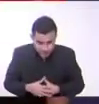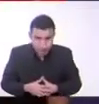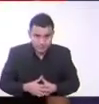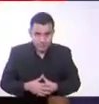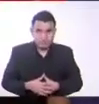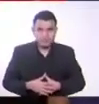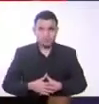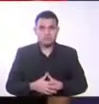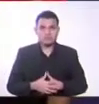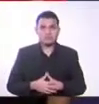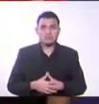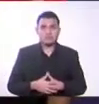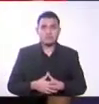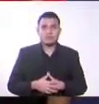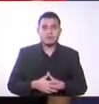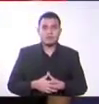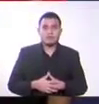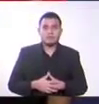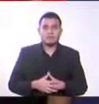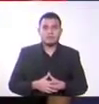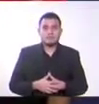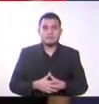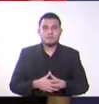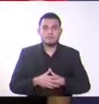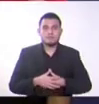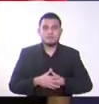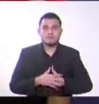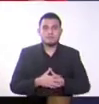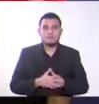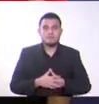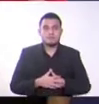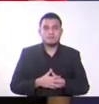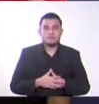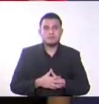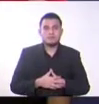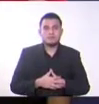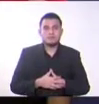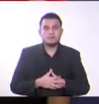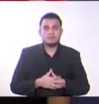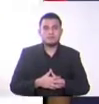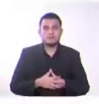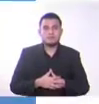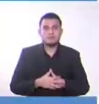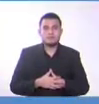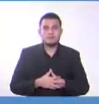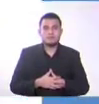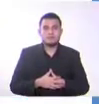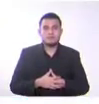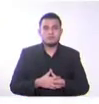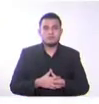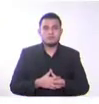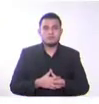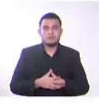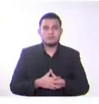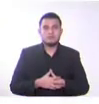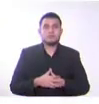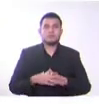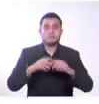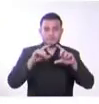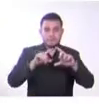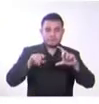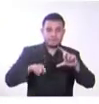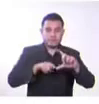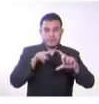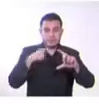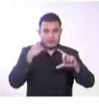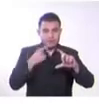Bien, vamos a seguir viendo entonces esta información y también seguir analizándola. En esta lámina que estábamos